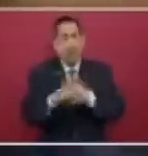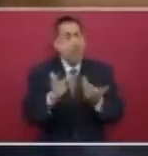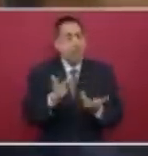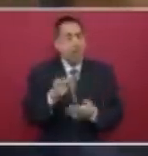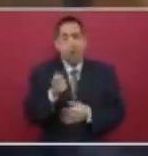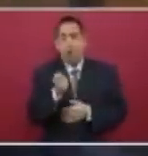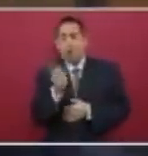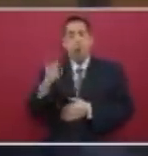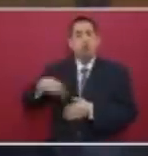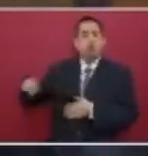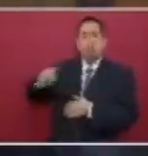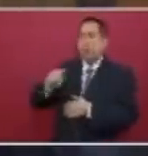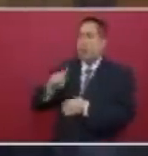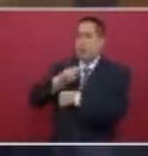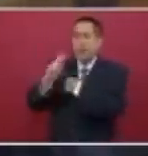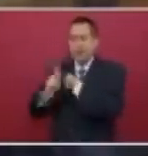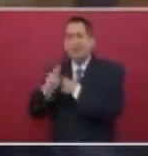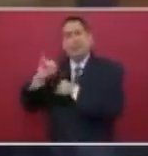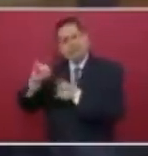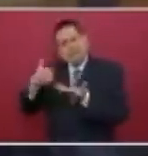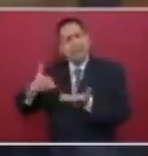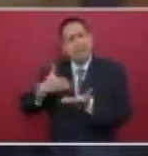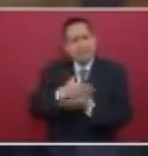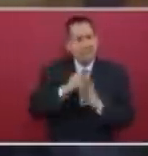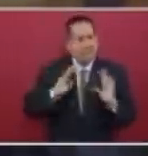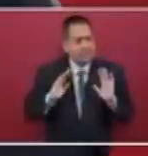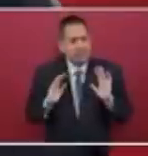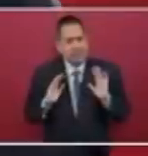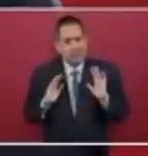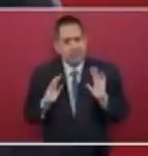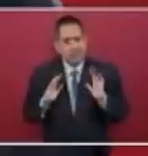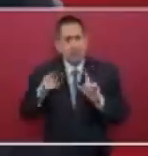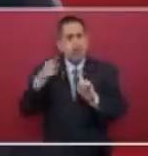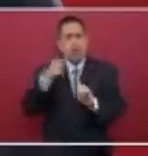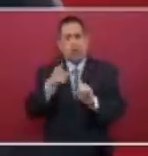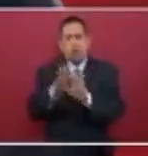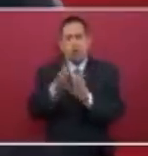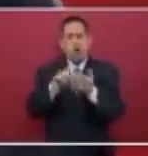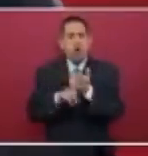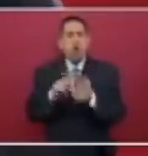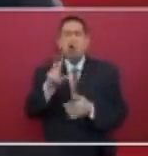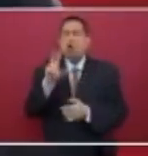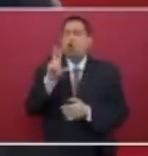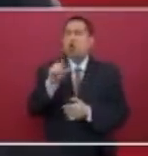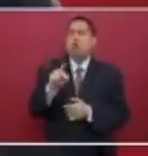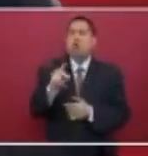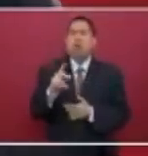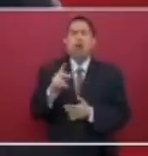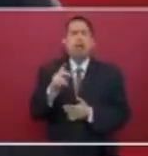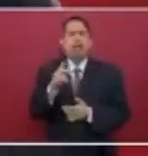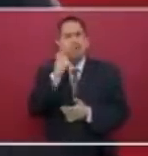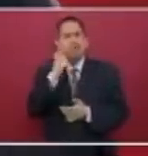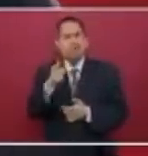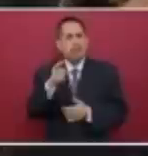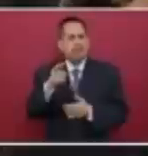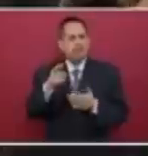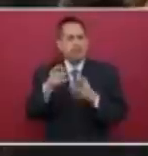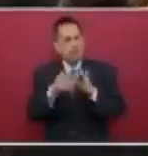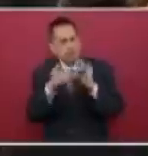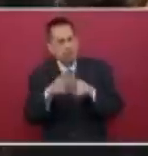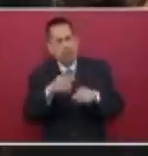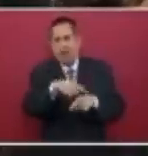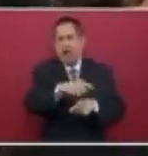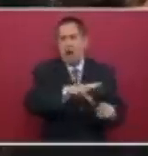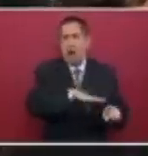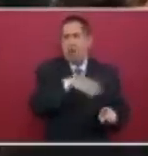decenas de países tienen la no intervención como un propósito pero no no impide que ellos critican abusos